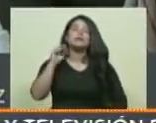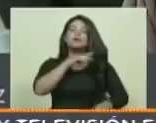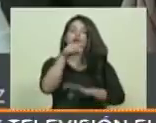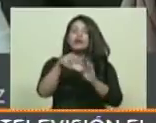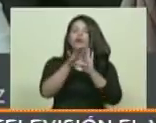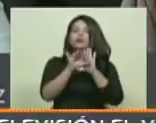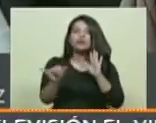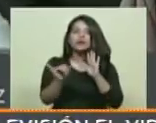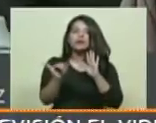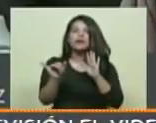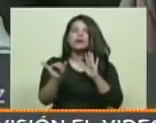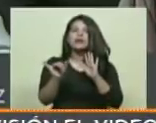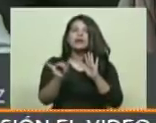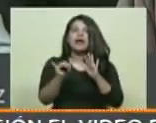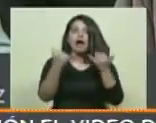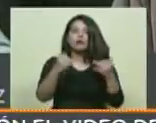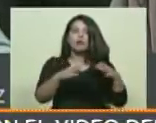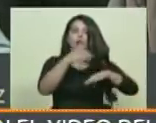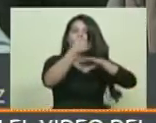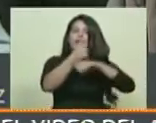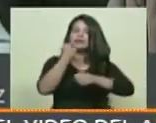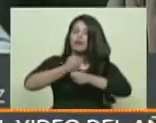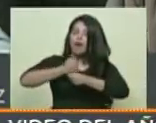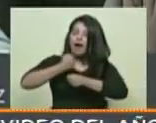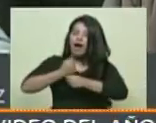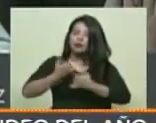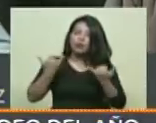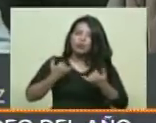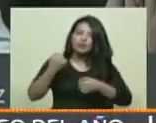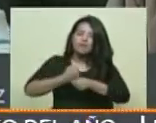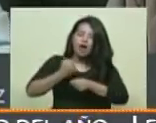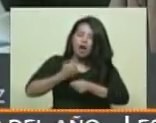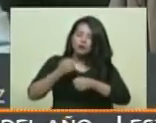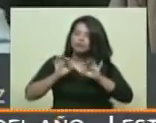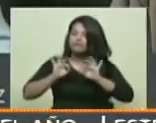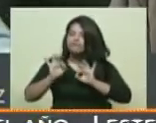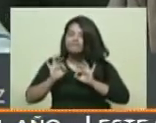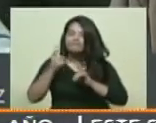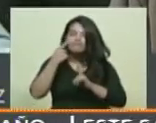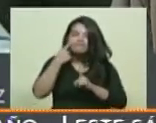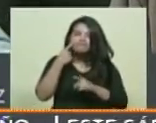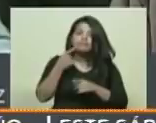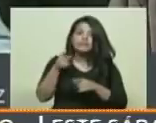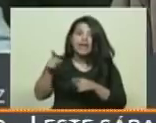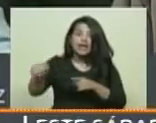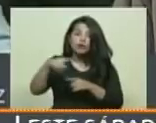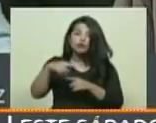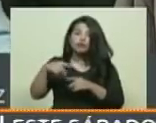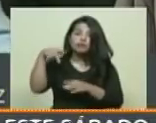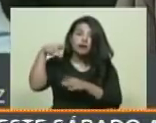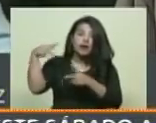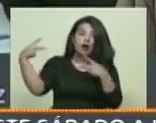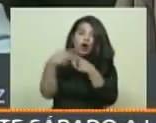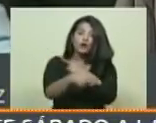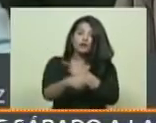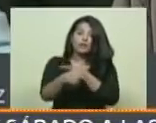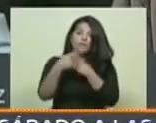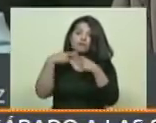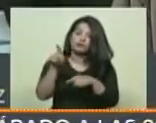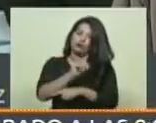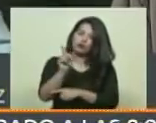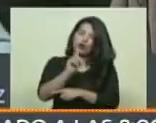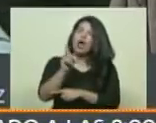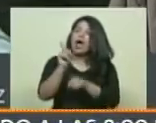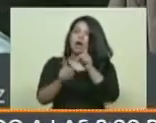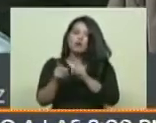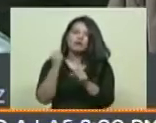Directiva, está todavía en este momento trabajando para garantizar que ningún derecho de los trabajadores sea afectado, bien sea los que están en curso,